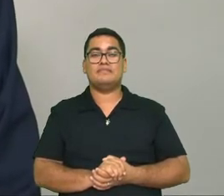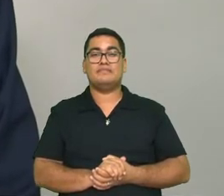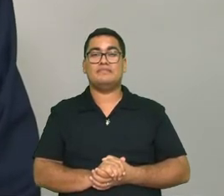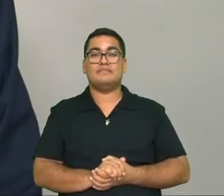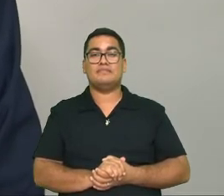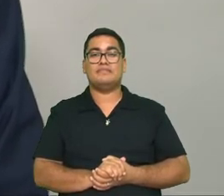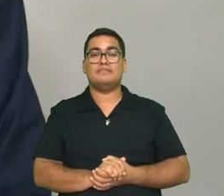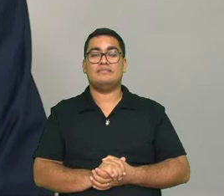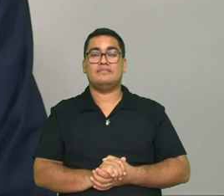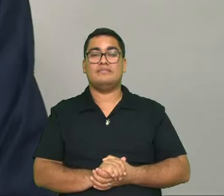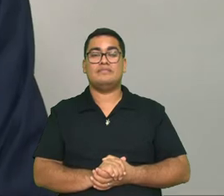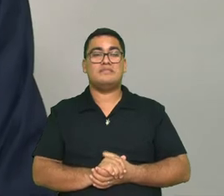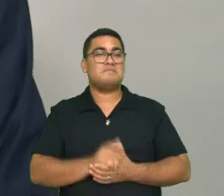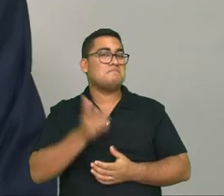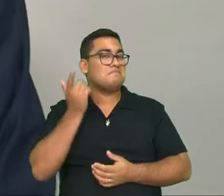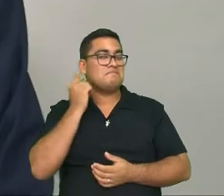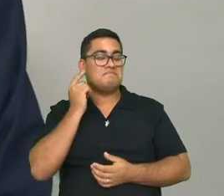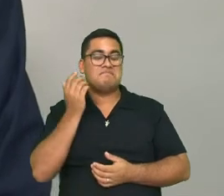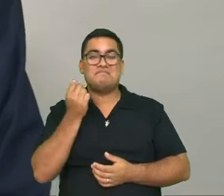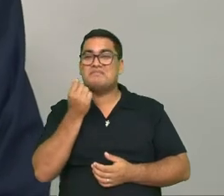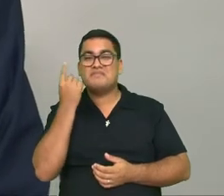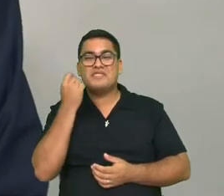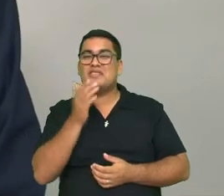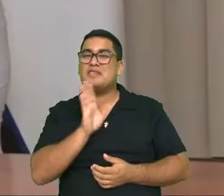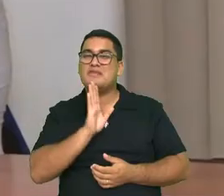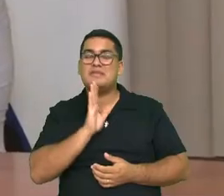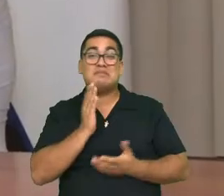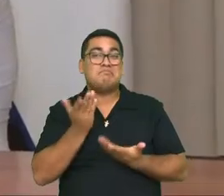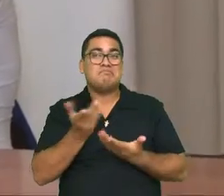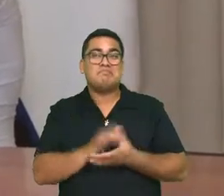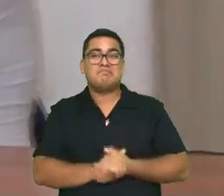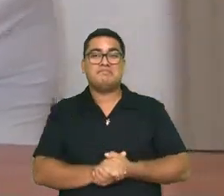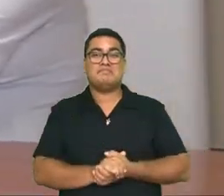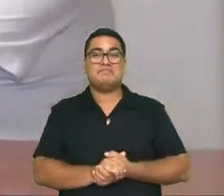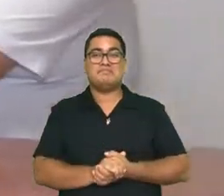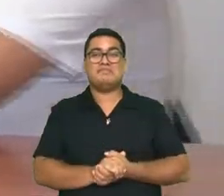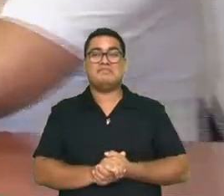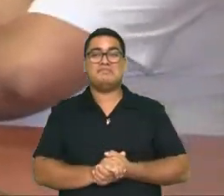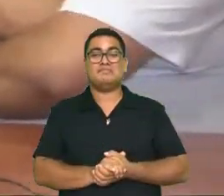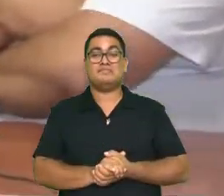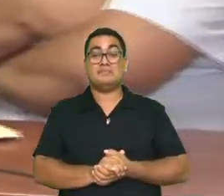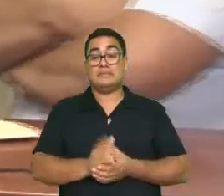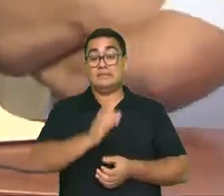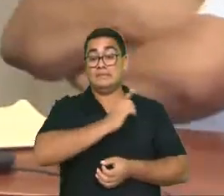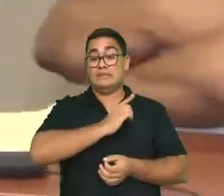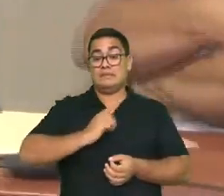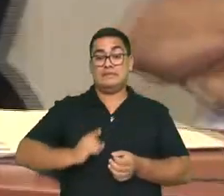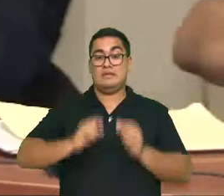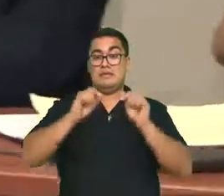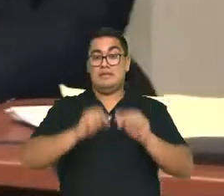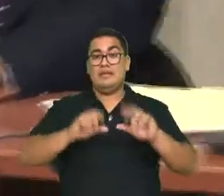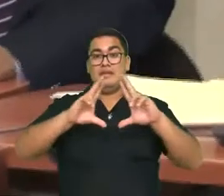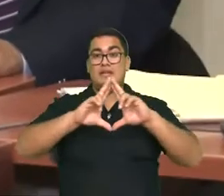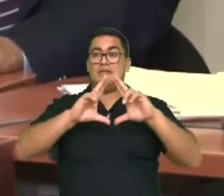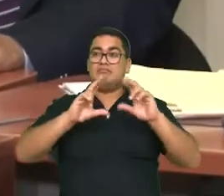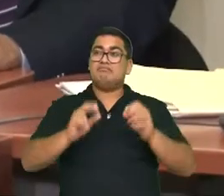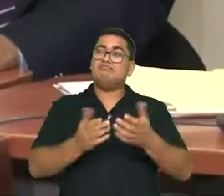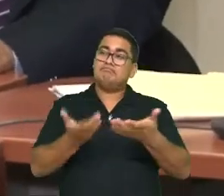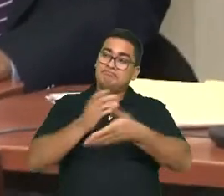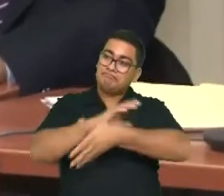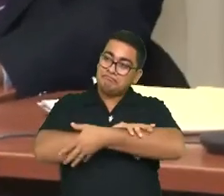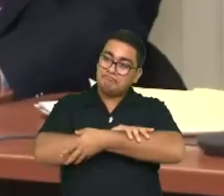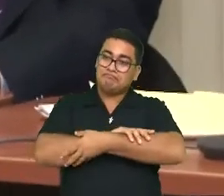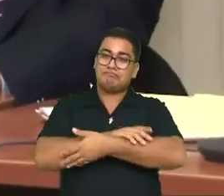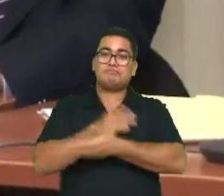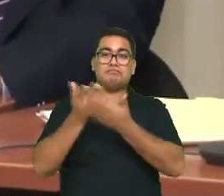y la UA, la Organización de Naciones Africanas. Los legisladores nicaragüenses mostraron su solidaridad